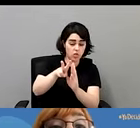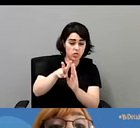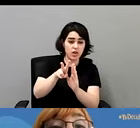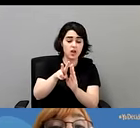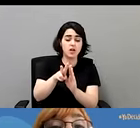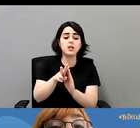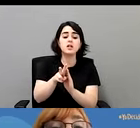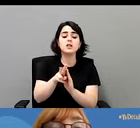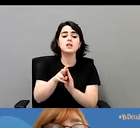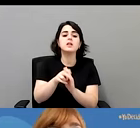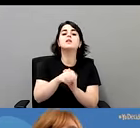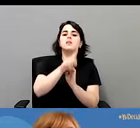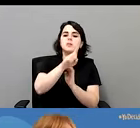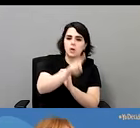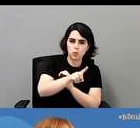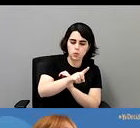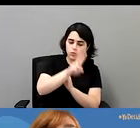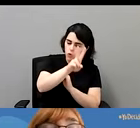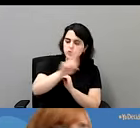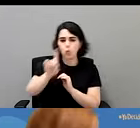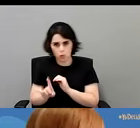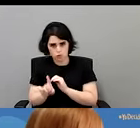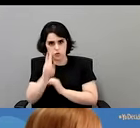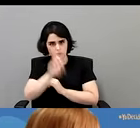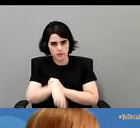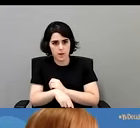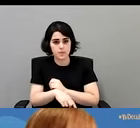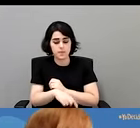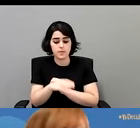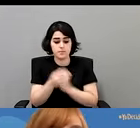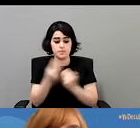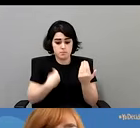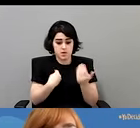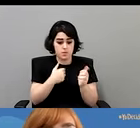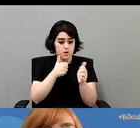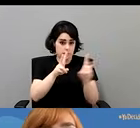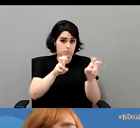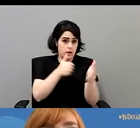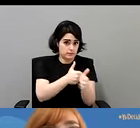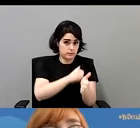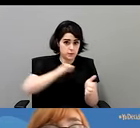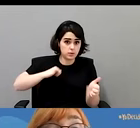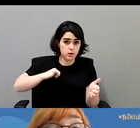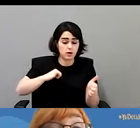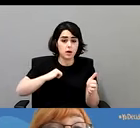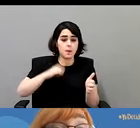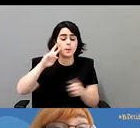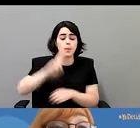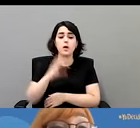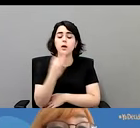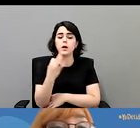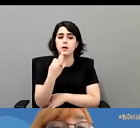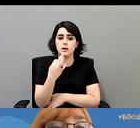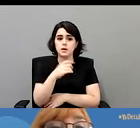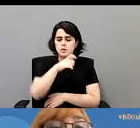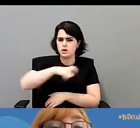cada grado nivel 2 y nivel 1. Y ahora, con respecto a la asistencia personal, veis que casi todas